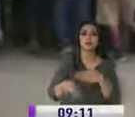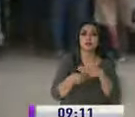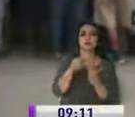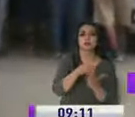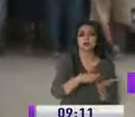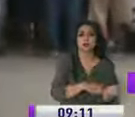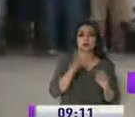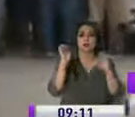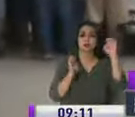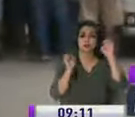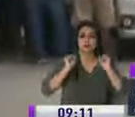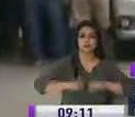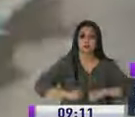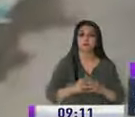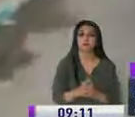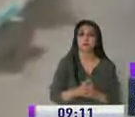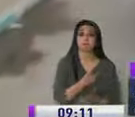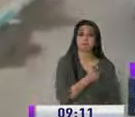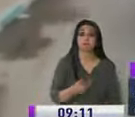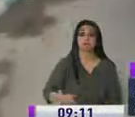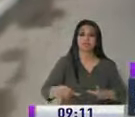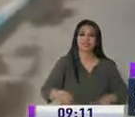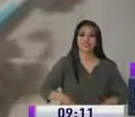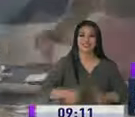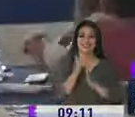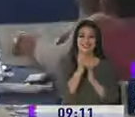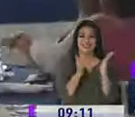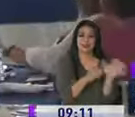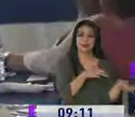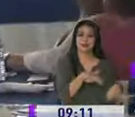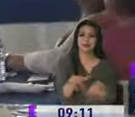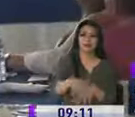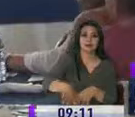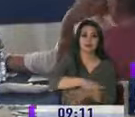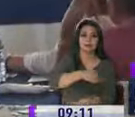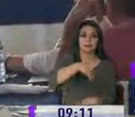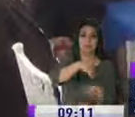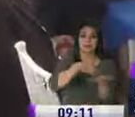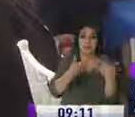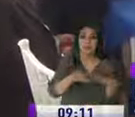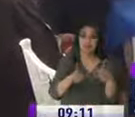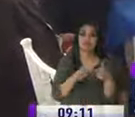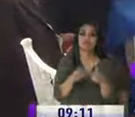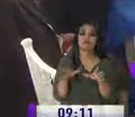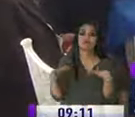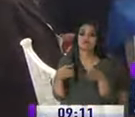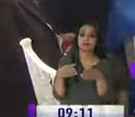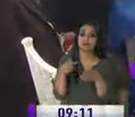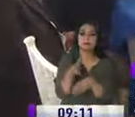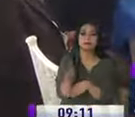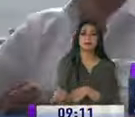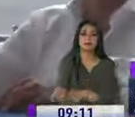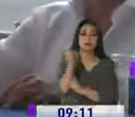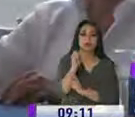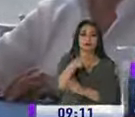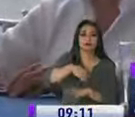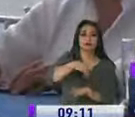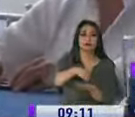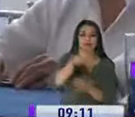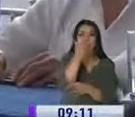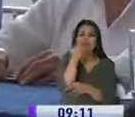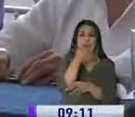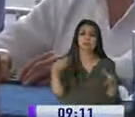Durante su agenda de actividades, el presidente Lenín Moreno recorrió la zona cero, luego en San Mateo se reunió con pescadores artesanales de Manabí y Esmeraldas. Que se va a